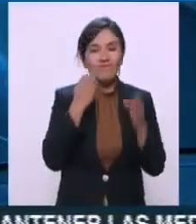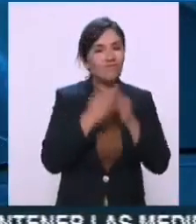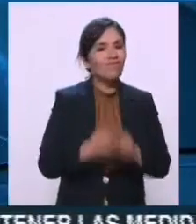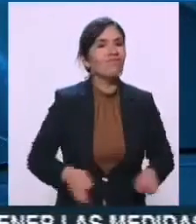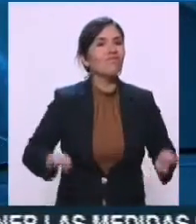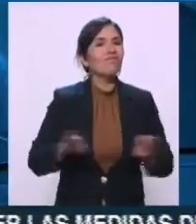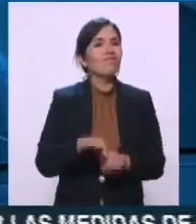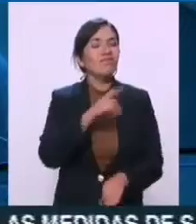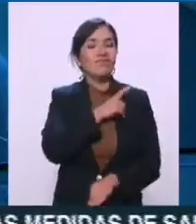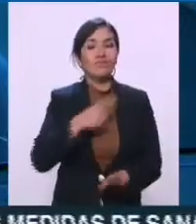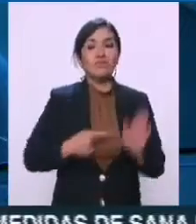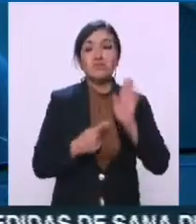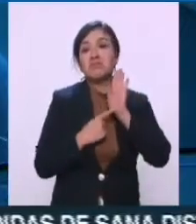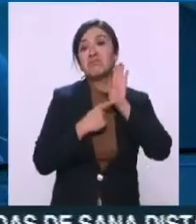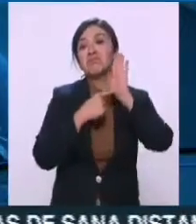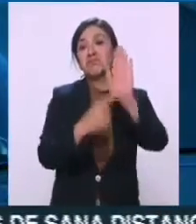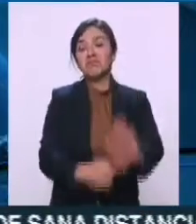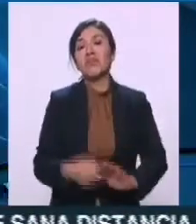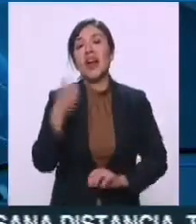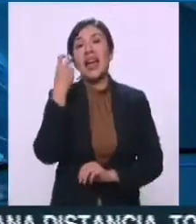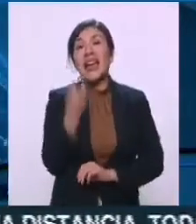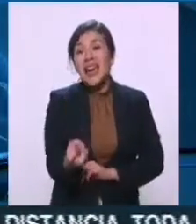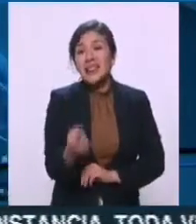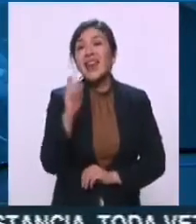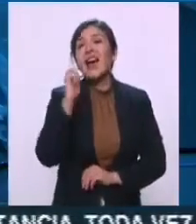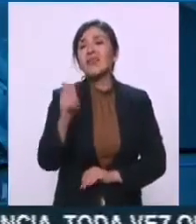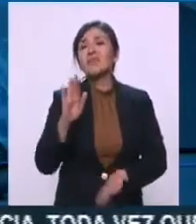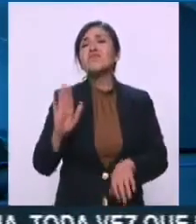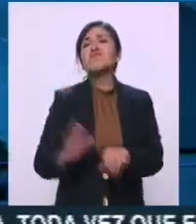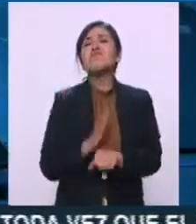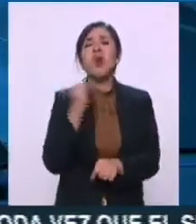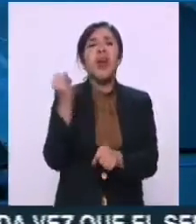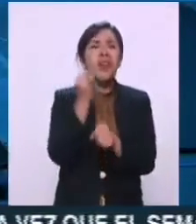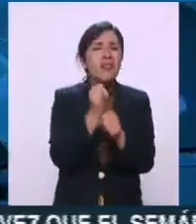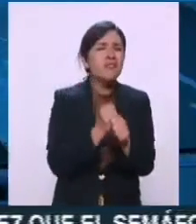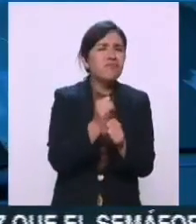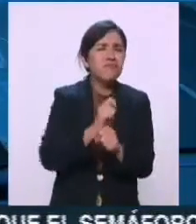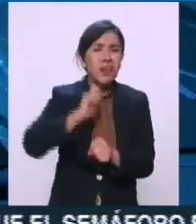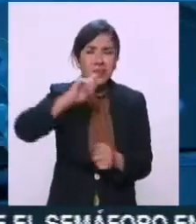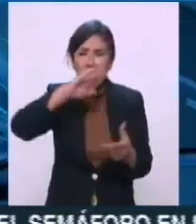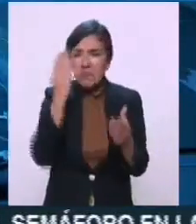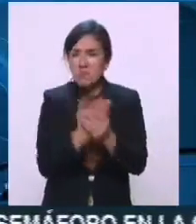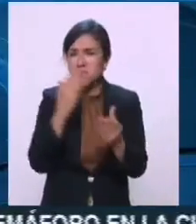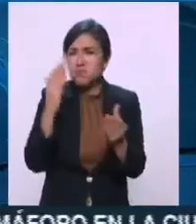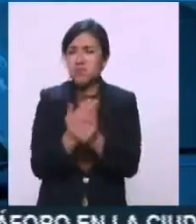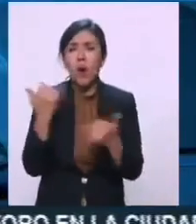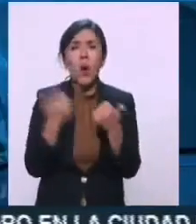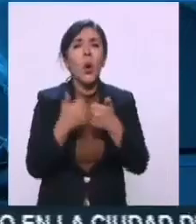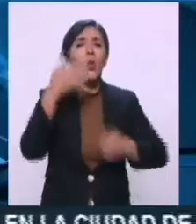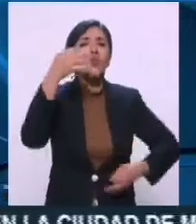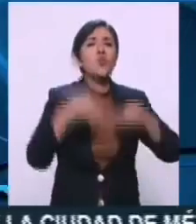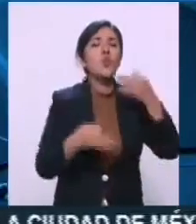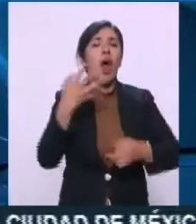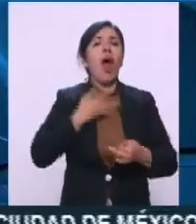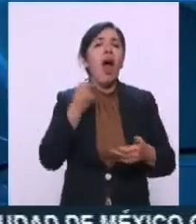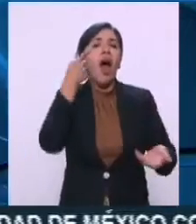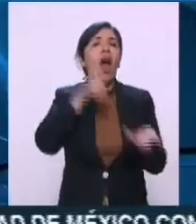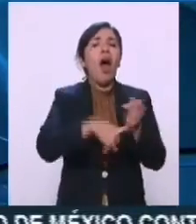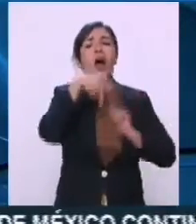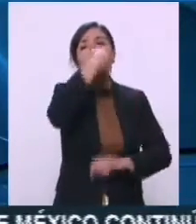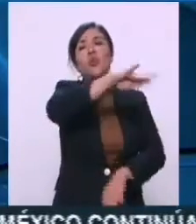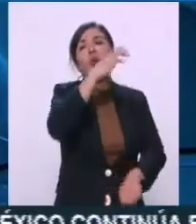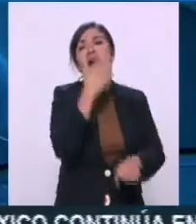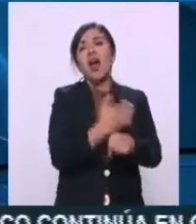importante resaltar lo siguiente. Esto es resultado de una investigación y son documentos jurídicos que se encuentran en cortes de Estados